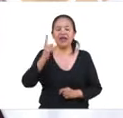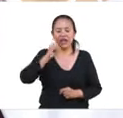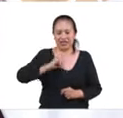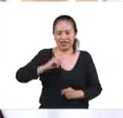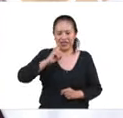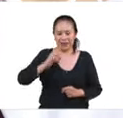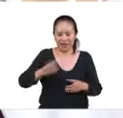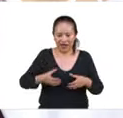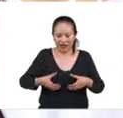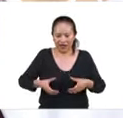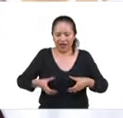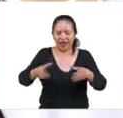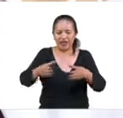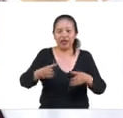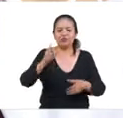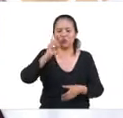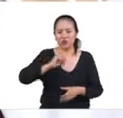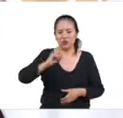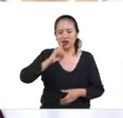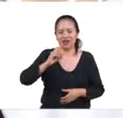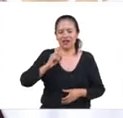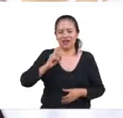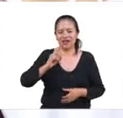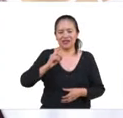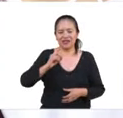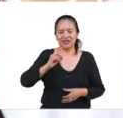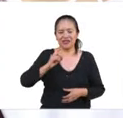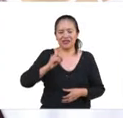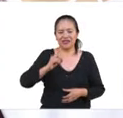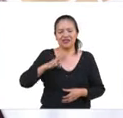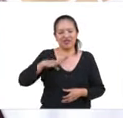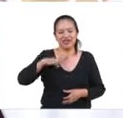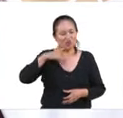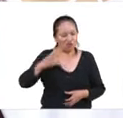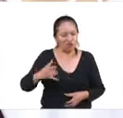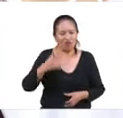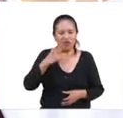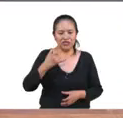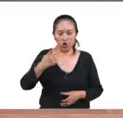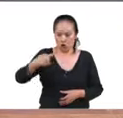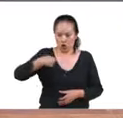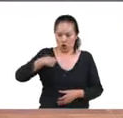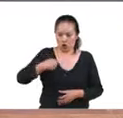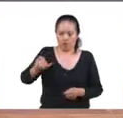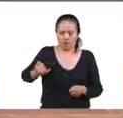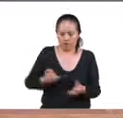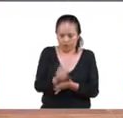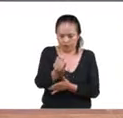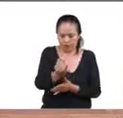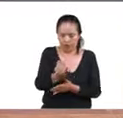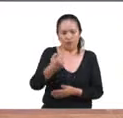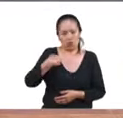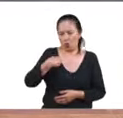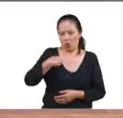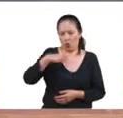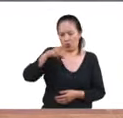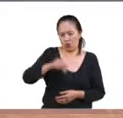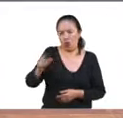luchan. Entonces yo no lo decido, lo decide un comité, porque Reforma, pues, es una zona